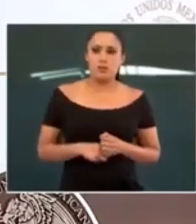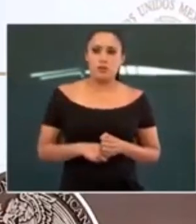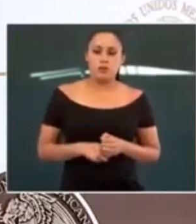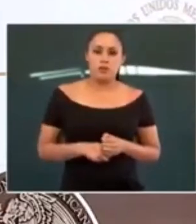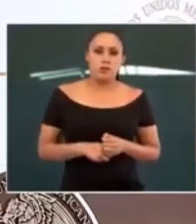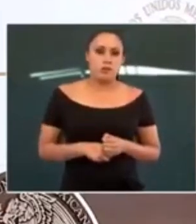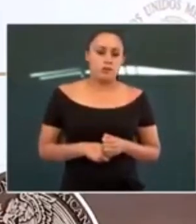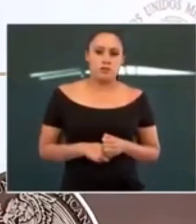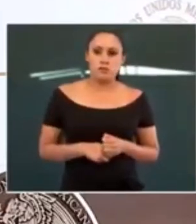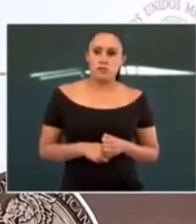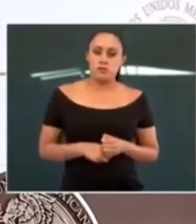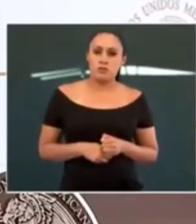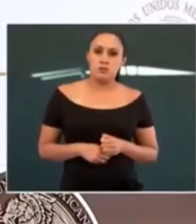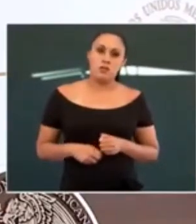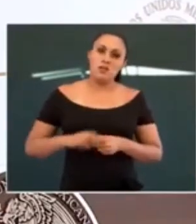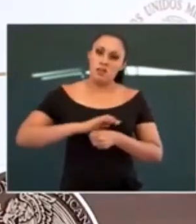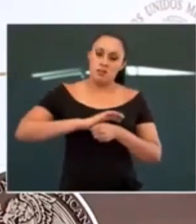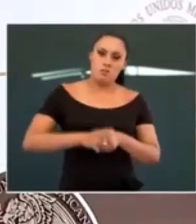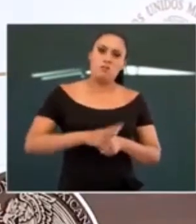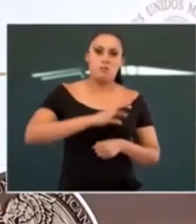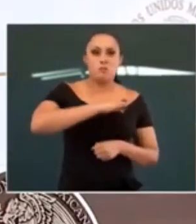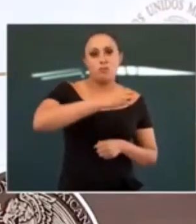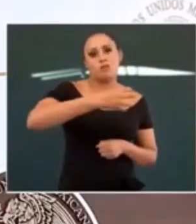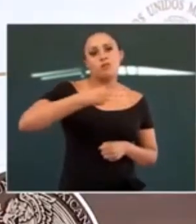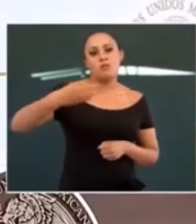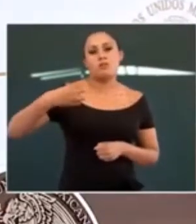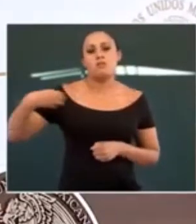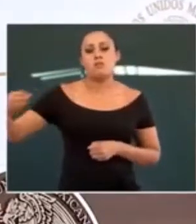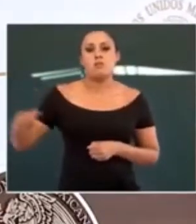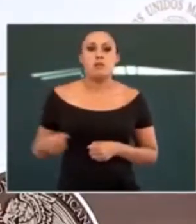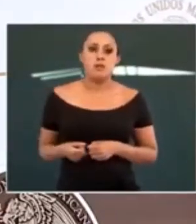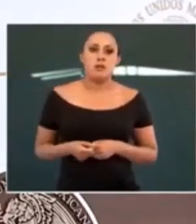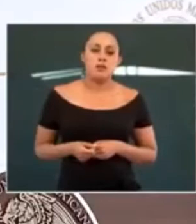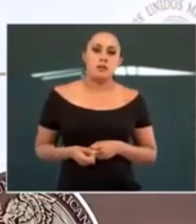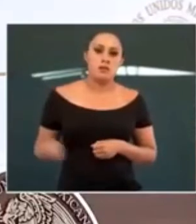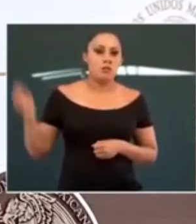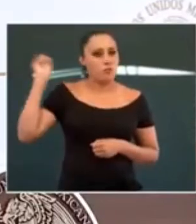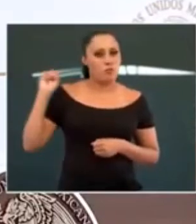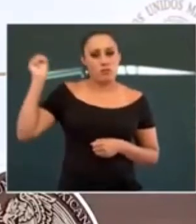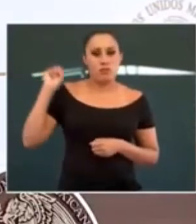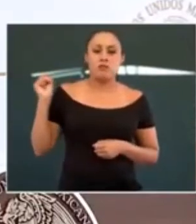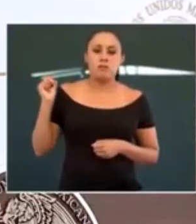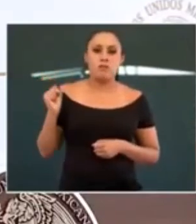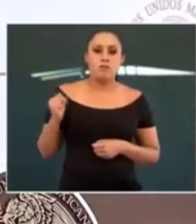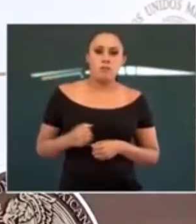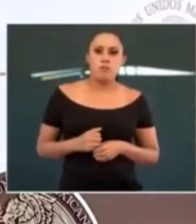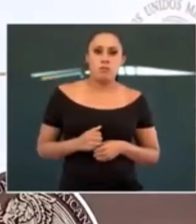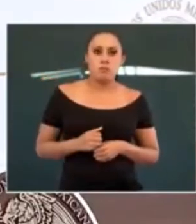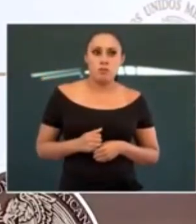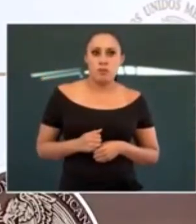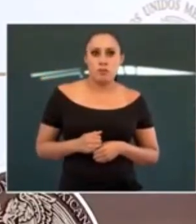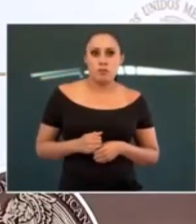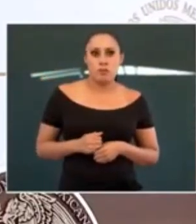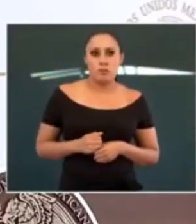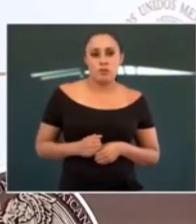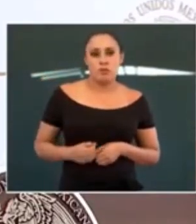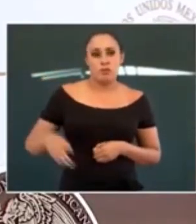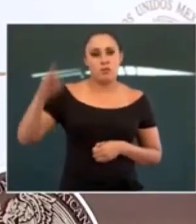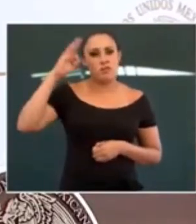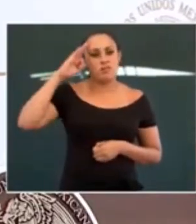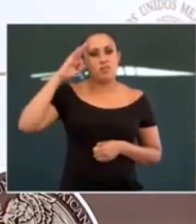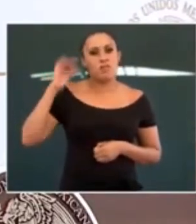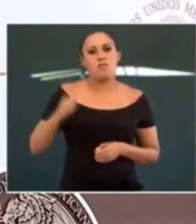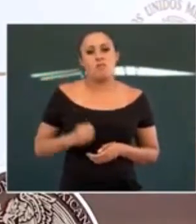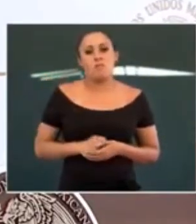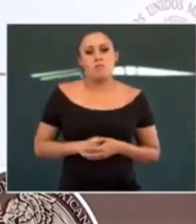al inicio la pandemia, nos dio tiempo de prepararnos. Además,